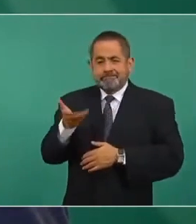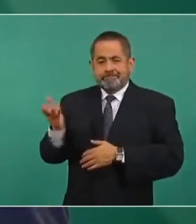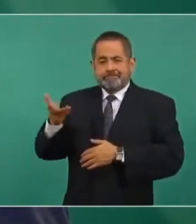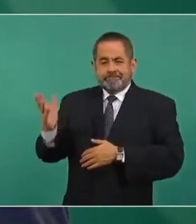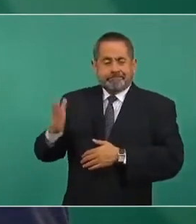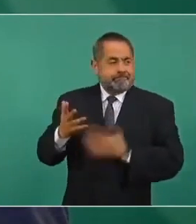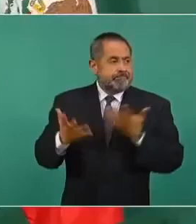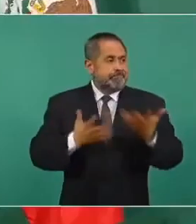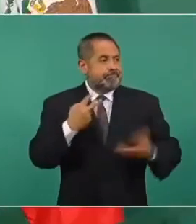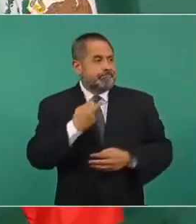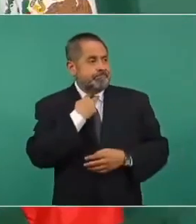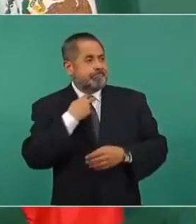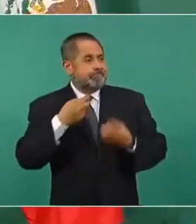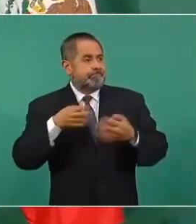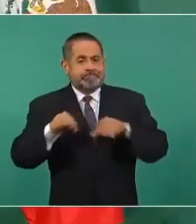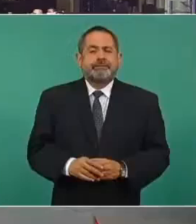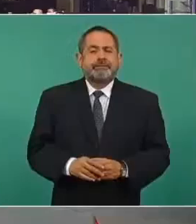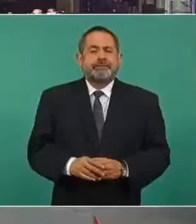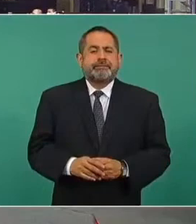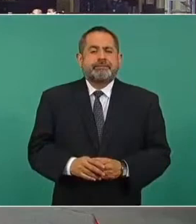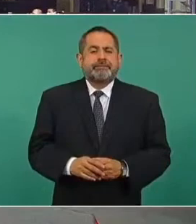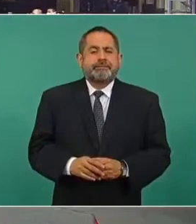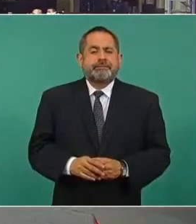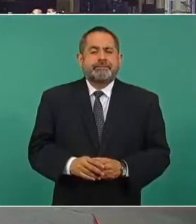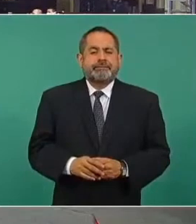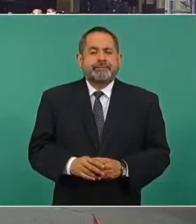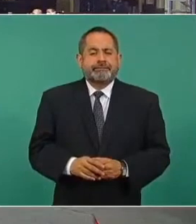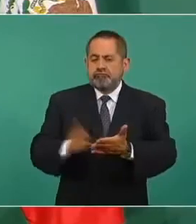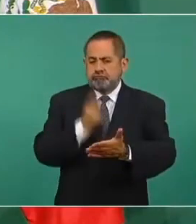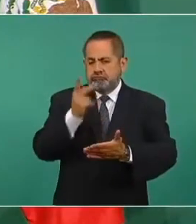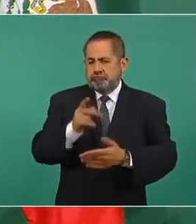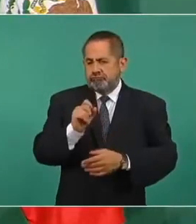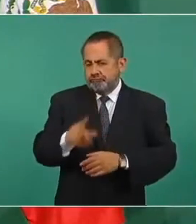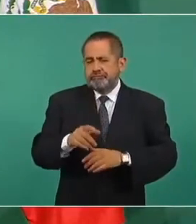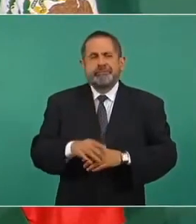Ya debemos de estar como con